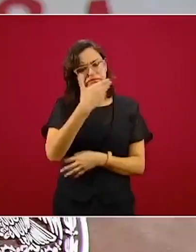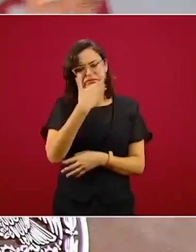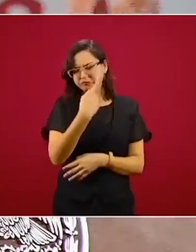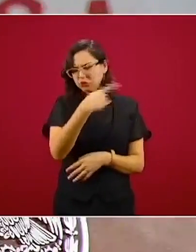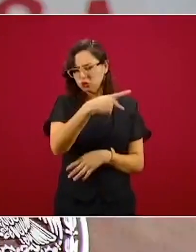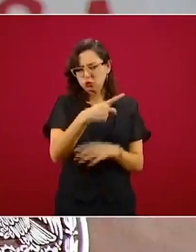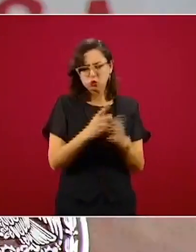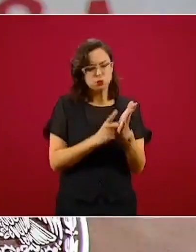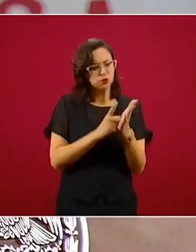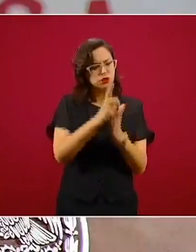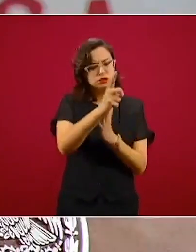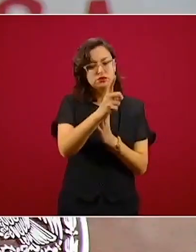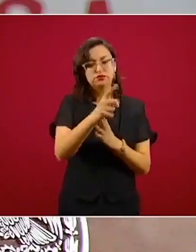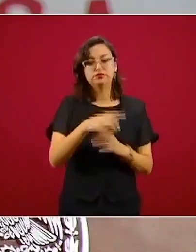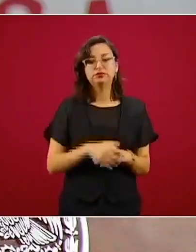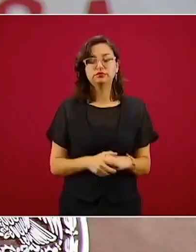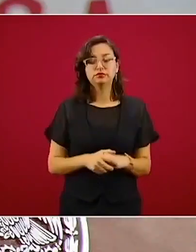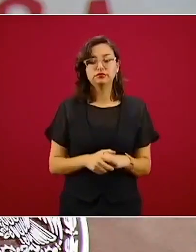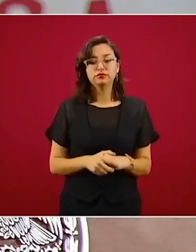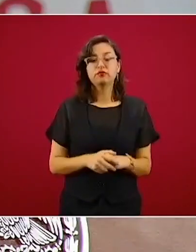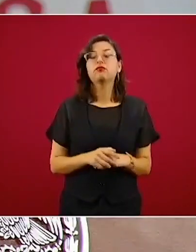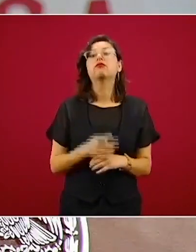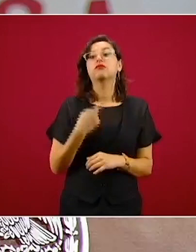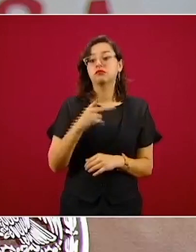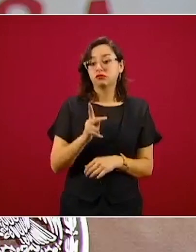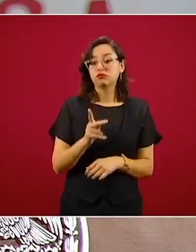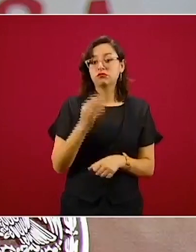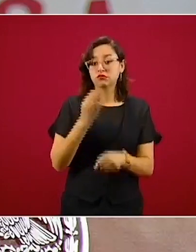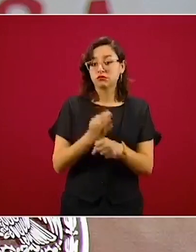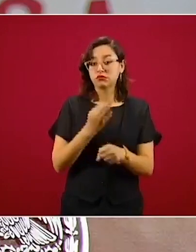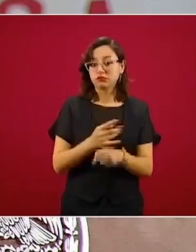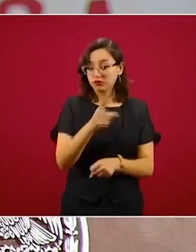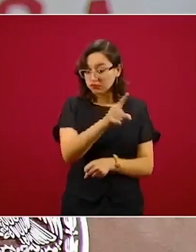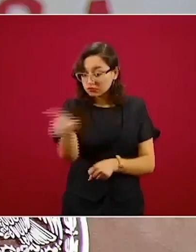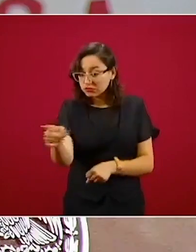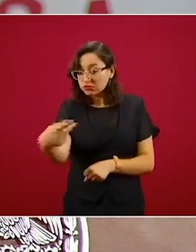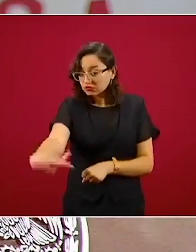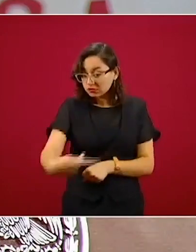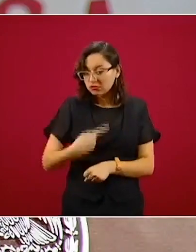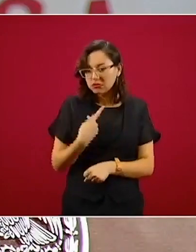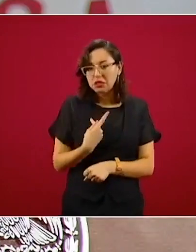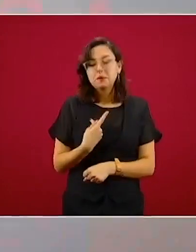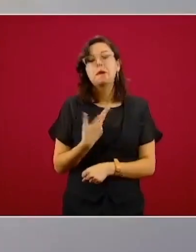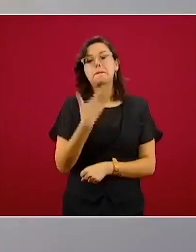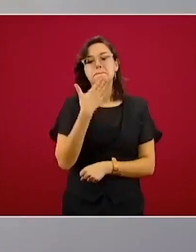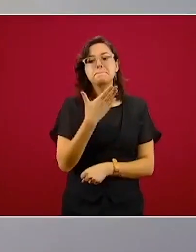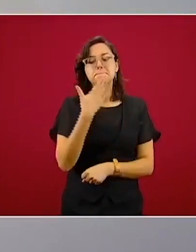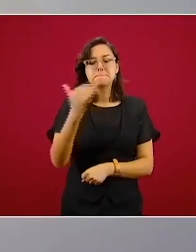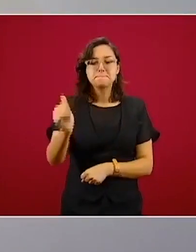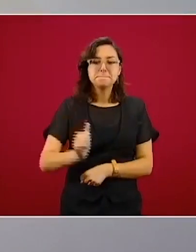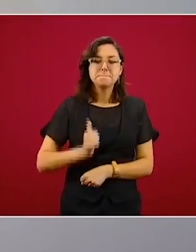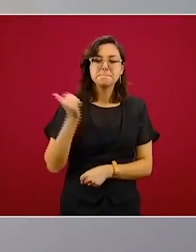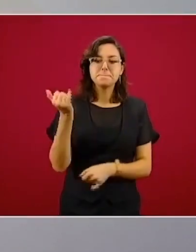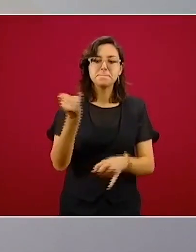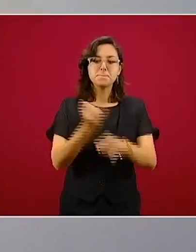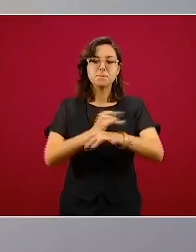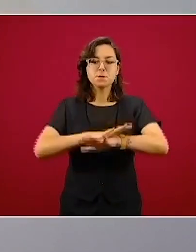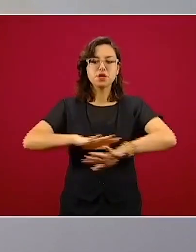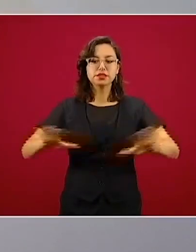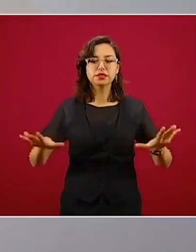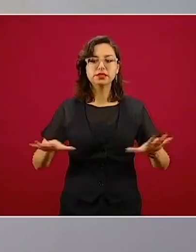pero pues qué bien que me preguntan para que yo informe.